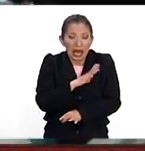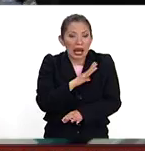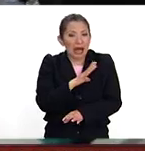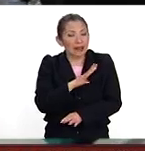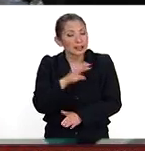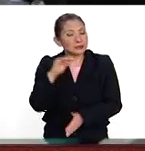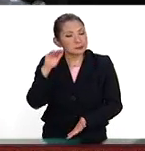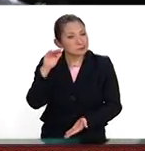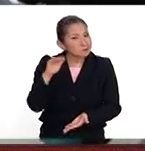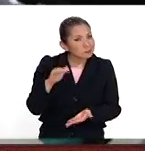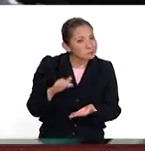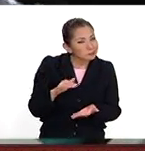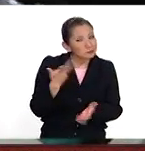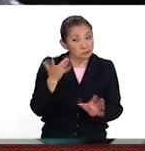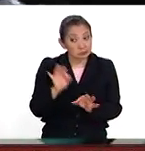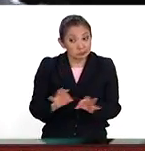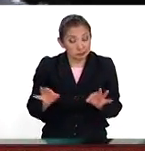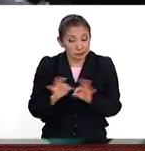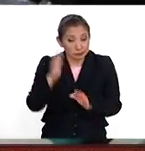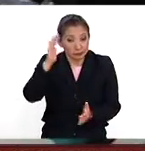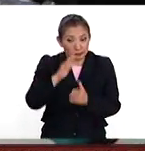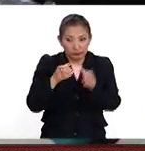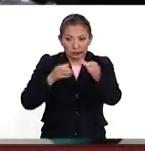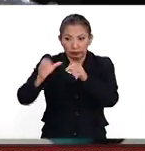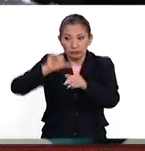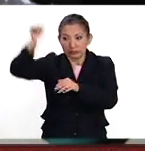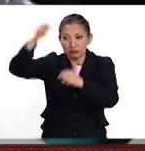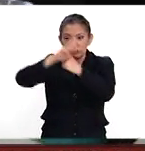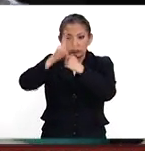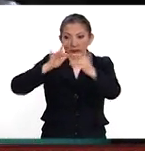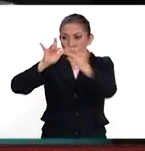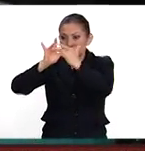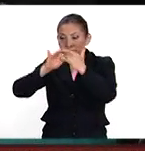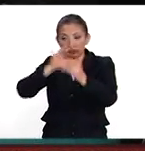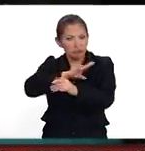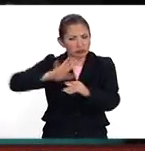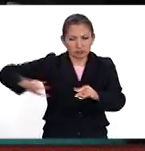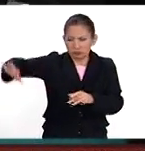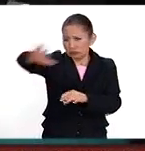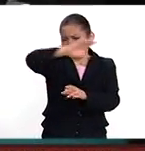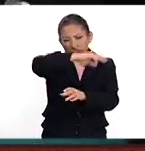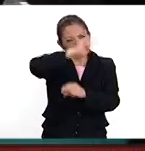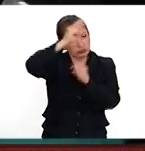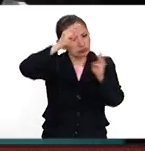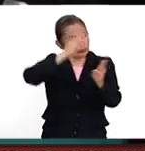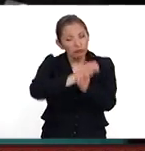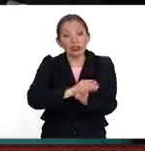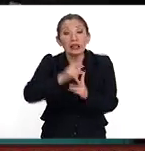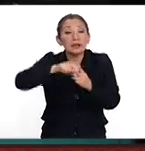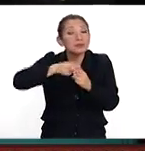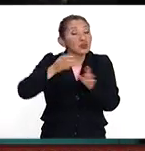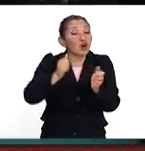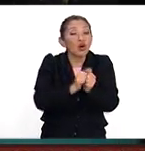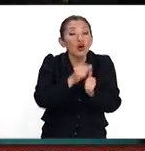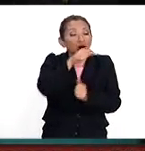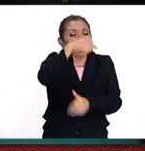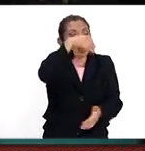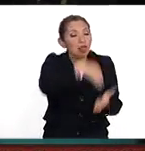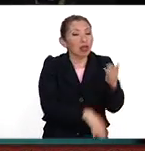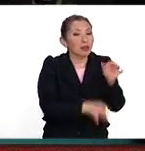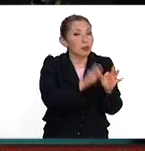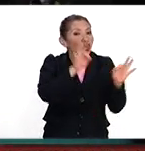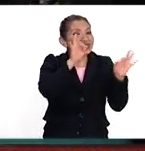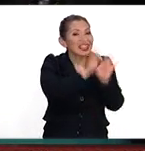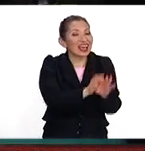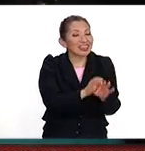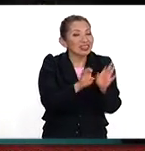reducción pues ya significativa del comercio exterior en general en todo el mundo, y se inició con la caída importante